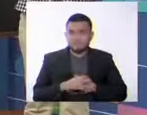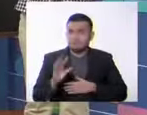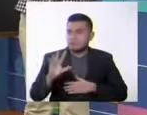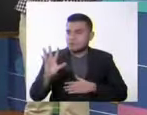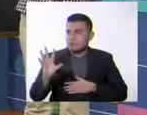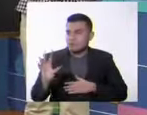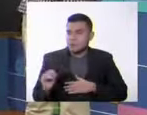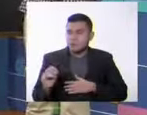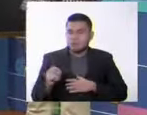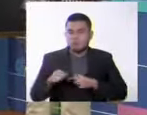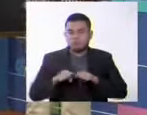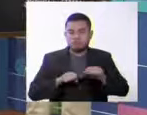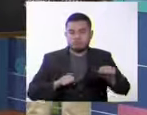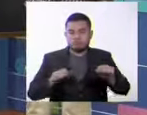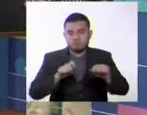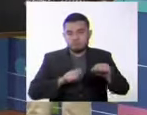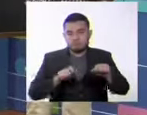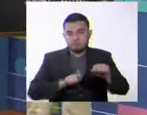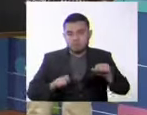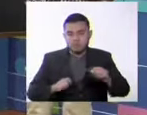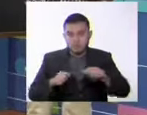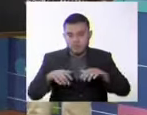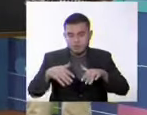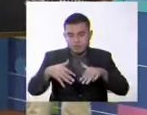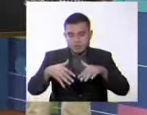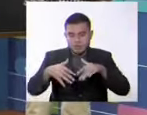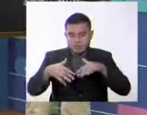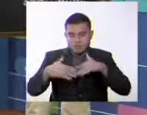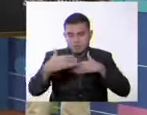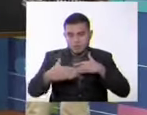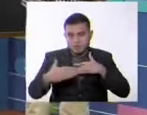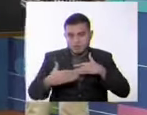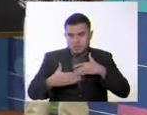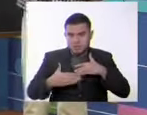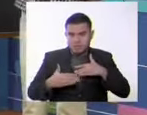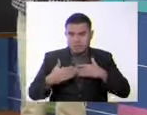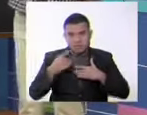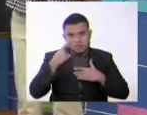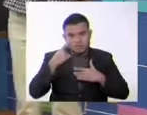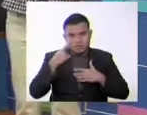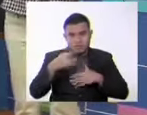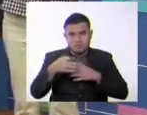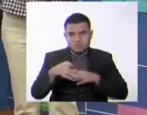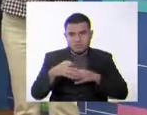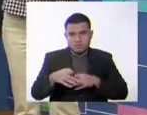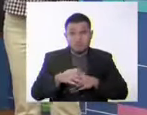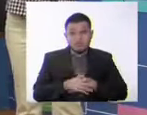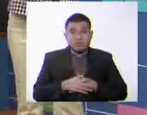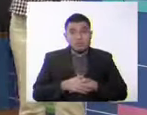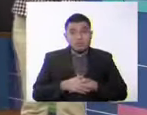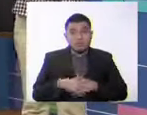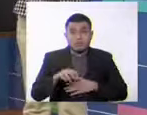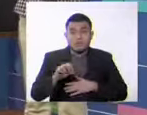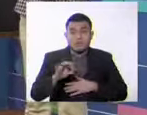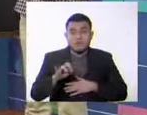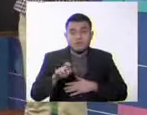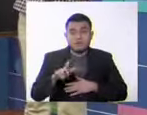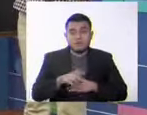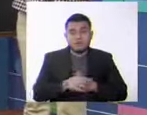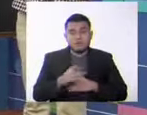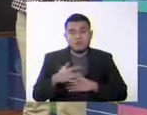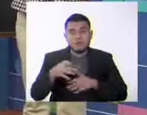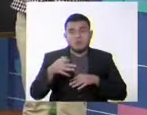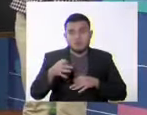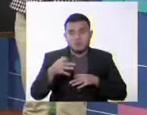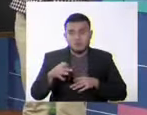hay manuscritos y hay archivos de carácter oficial. ¿Tú podrías hablarme de un ejemplo de un archivo oficial o de un